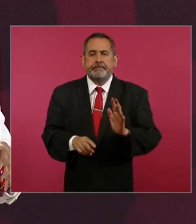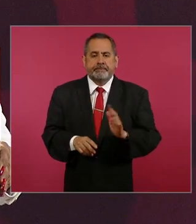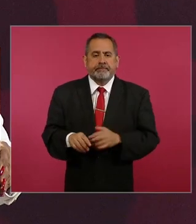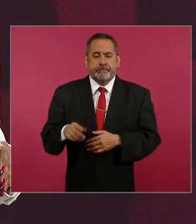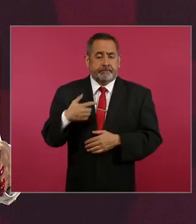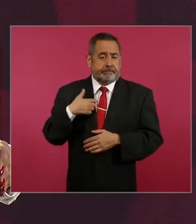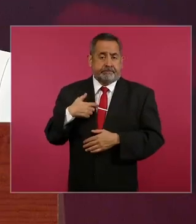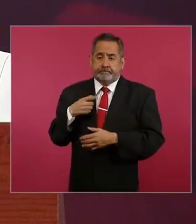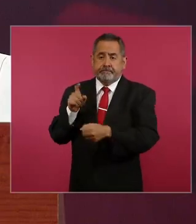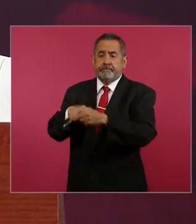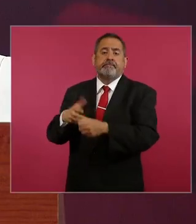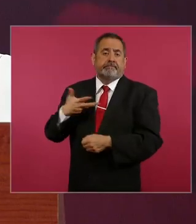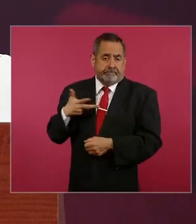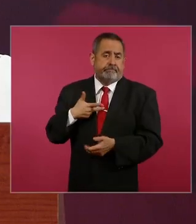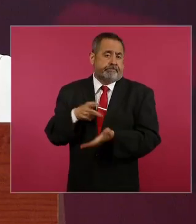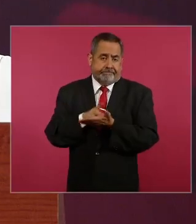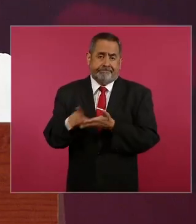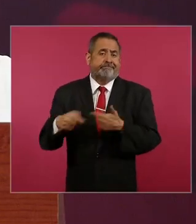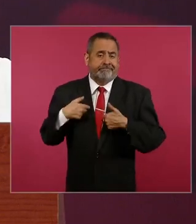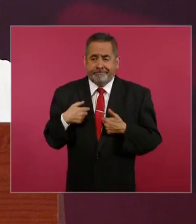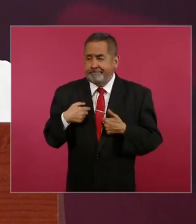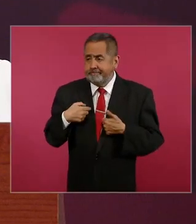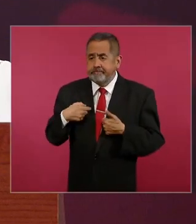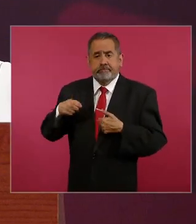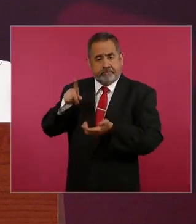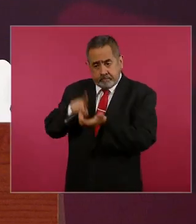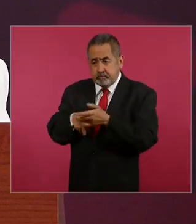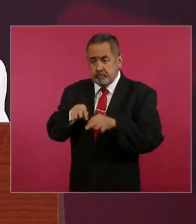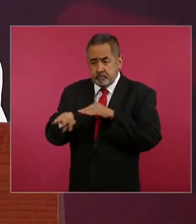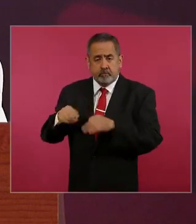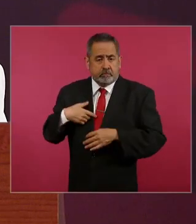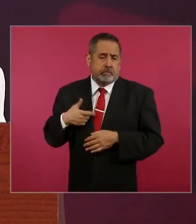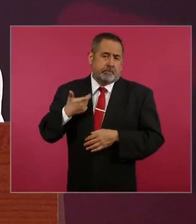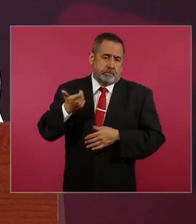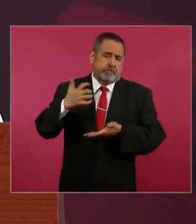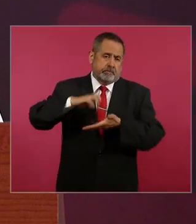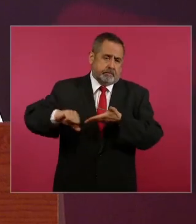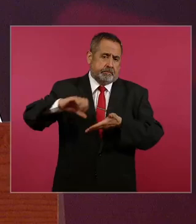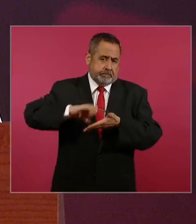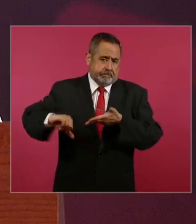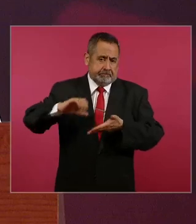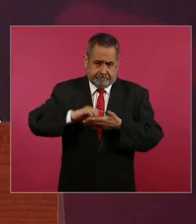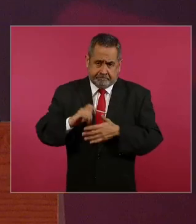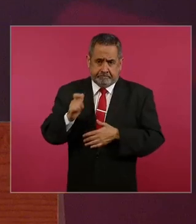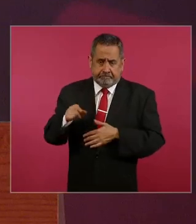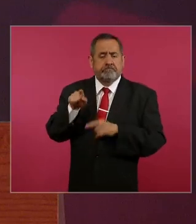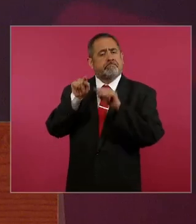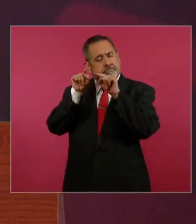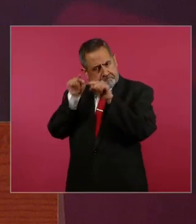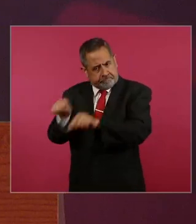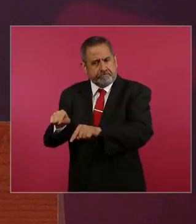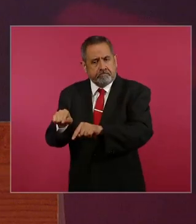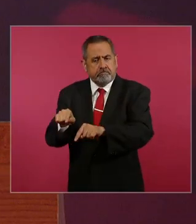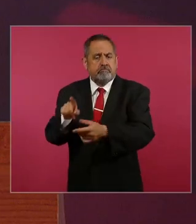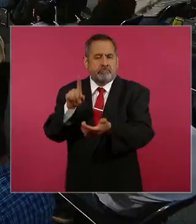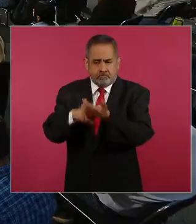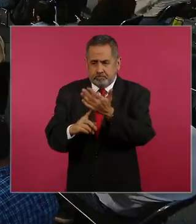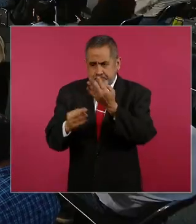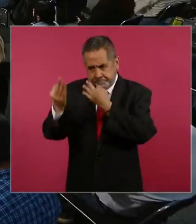somos los trabajadores tenemos derecho pagamos por ese servicio pero se trata de que